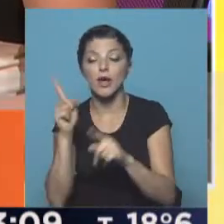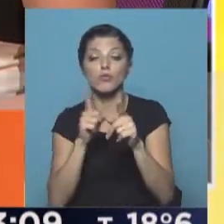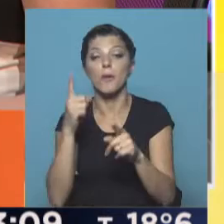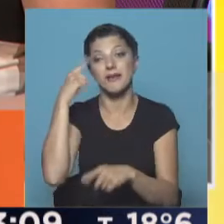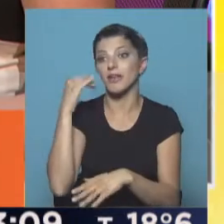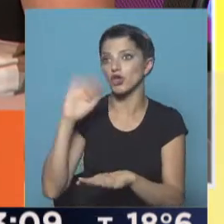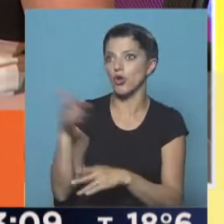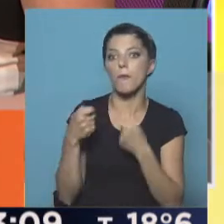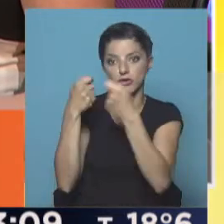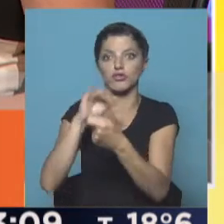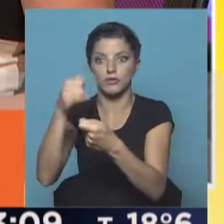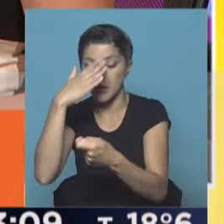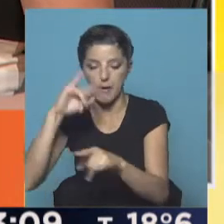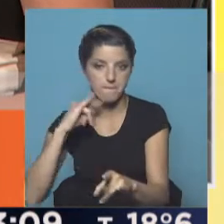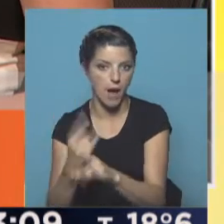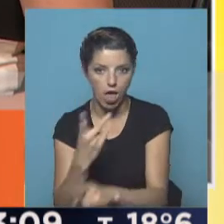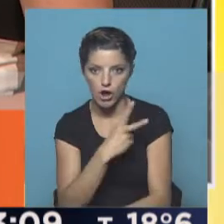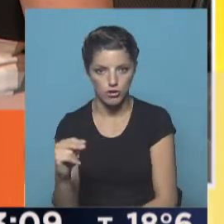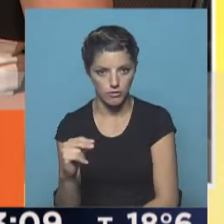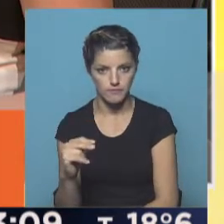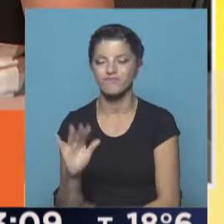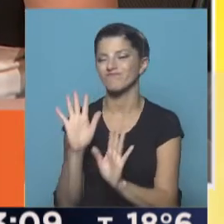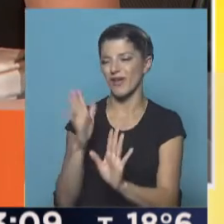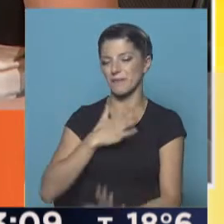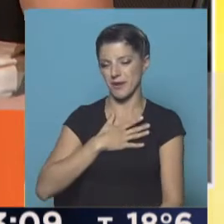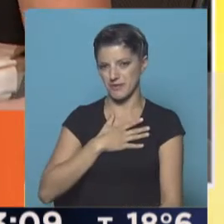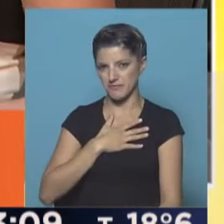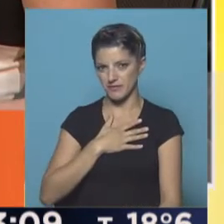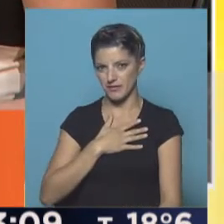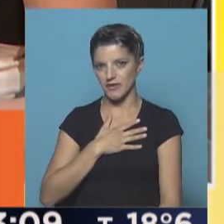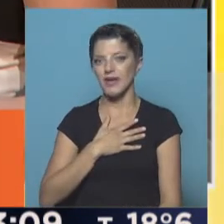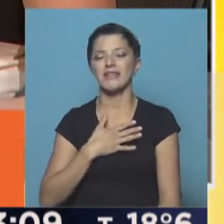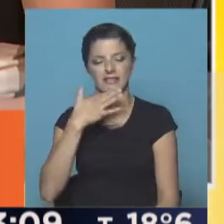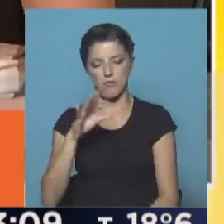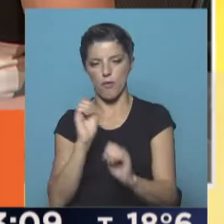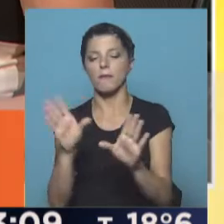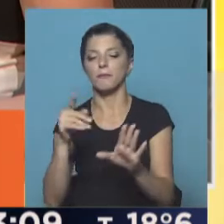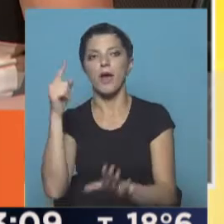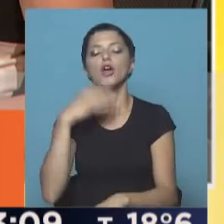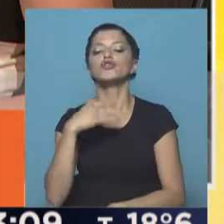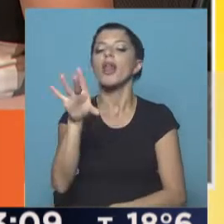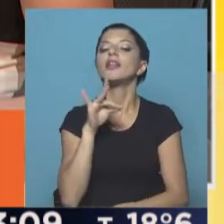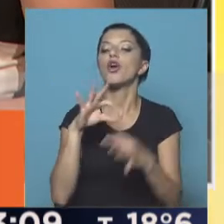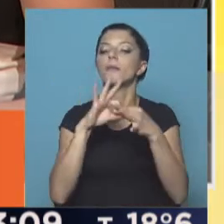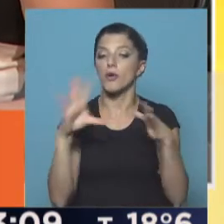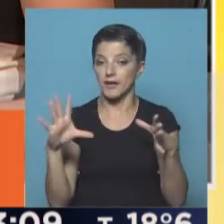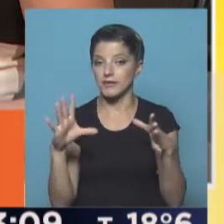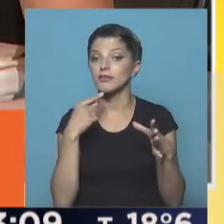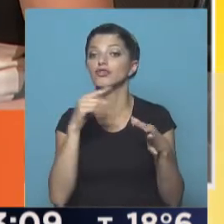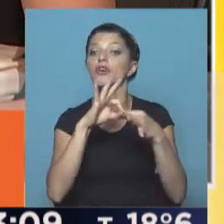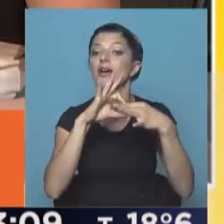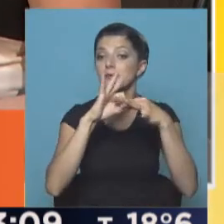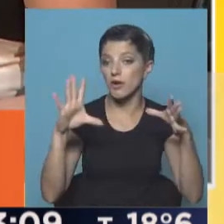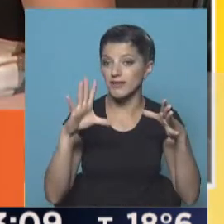que primero lo que se está leyendo mal son los motivos por los cuales elegimos la democracia, ¿no? Decir que la democracia es un asunto demasiado serio como para dejarlo en manos